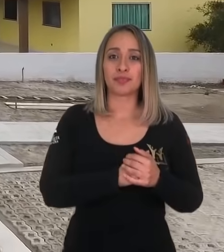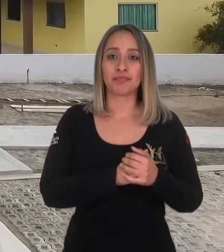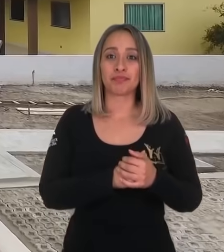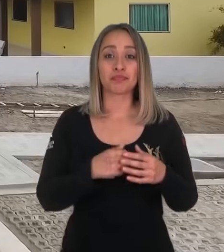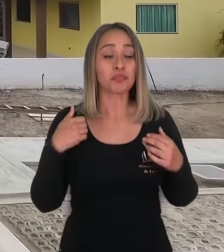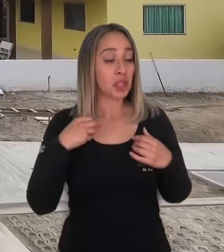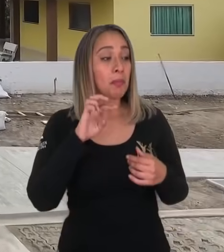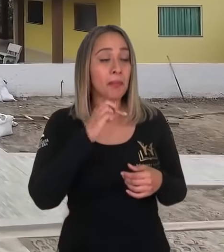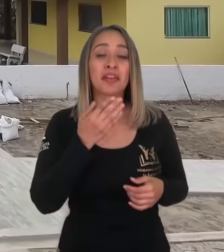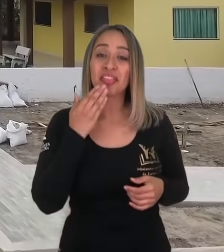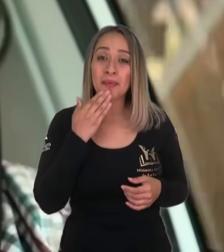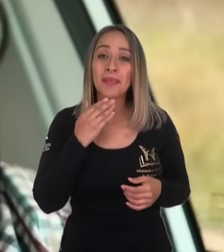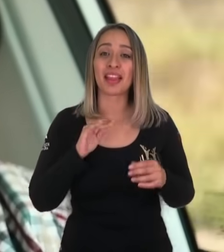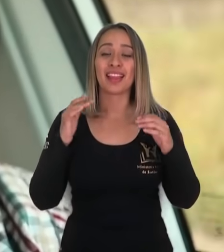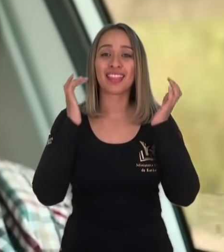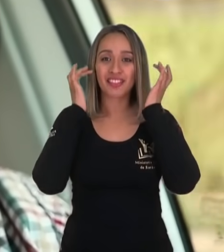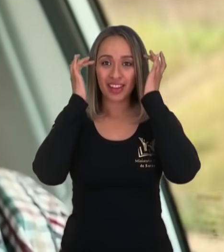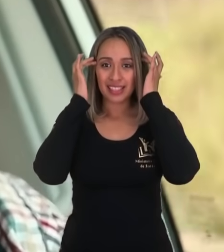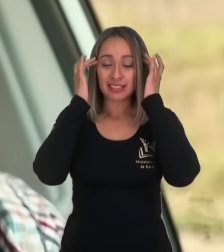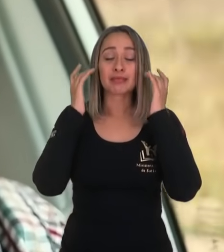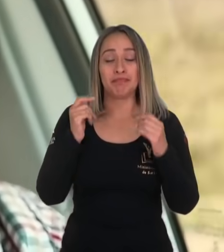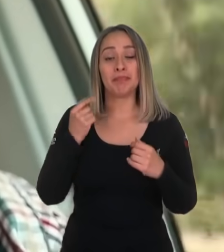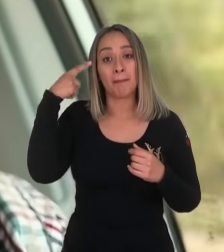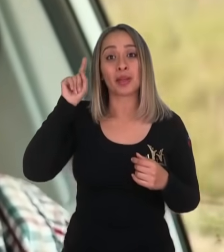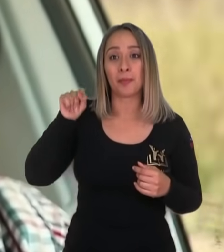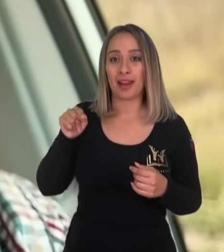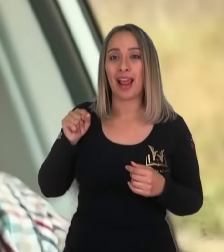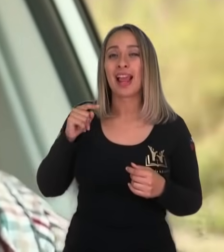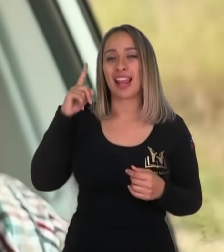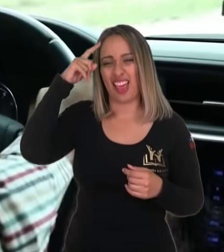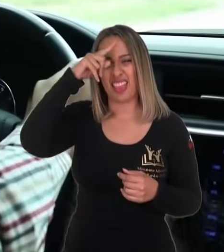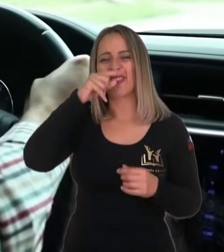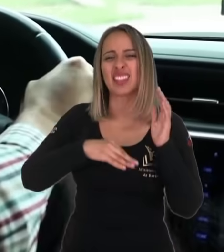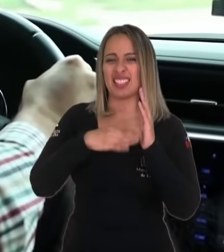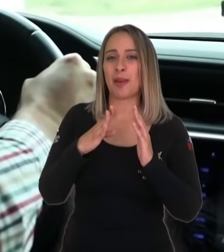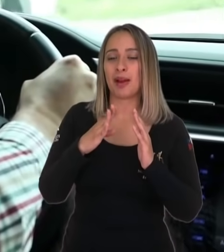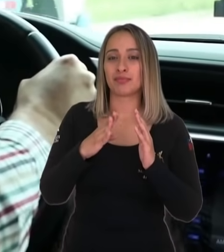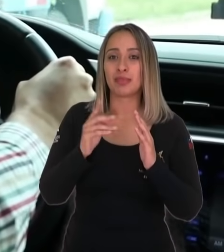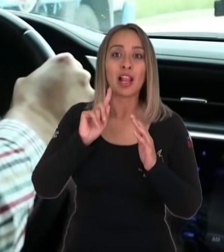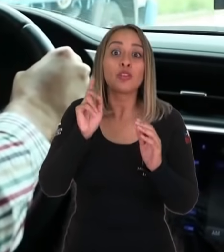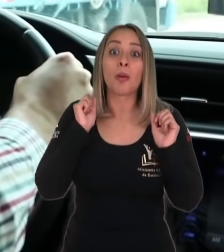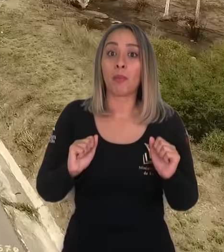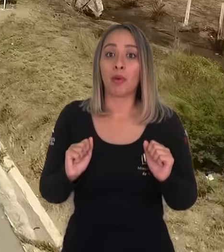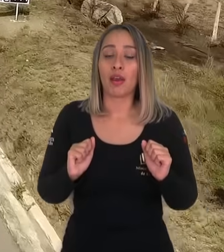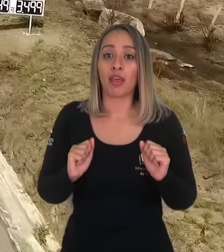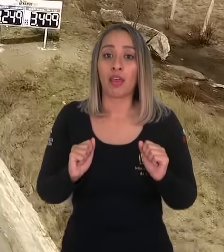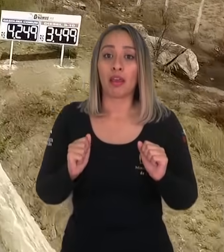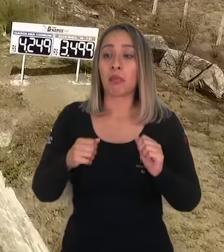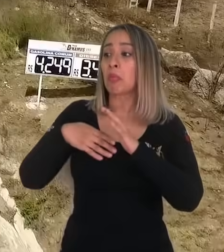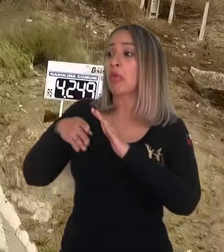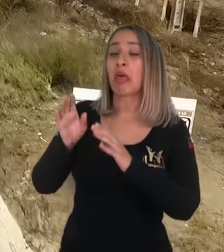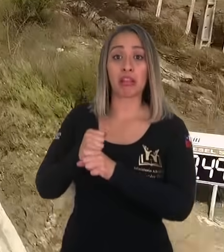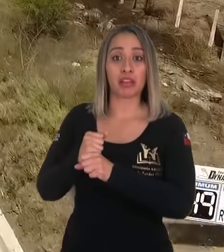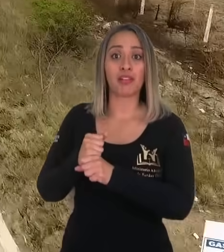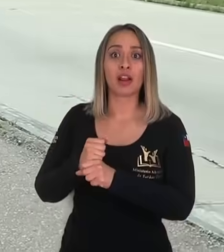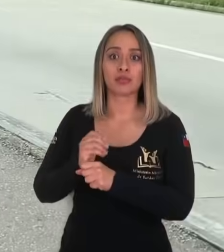muy feliz por estar aquí, pero yo sé que para él todo se puso un poco difícil. Como no puede quedarse sin trabajo, él tiene que estar durante